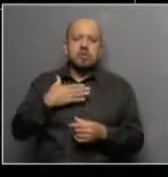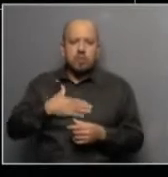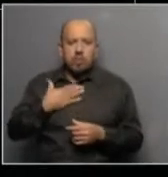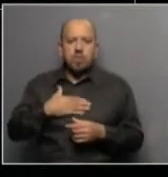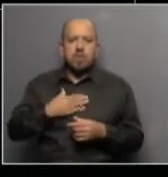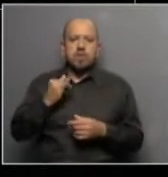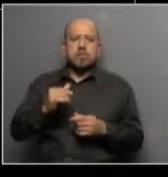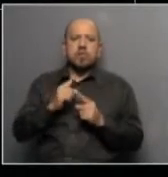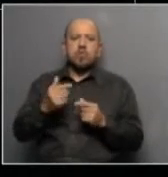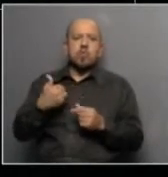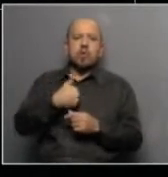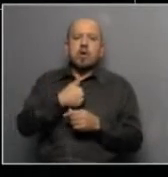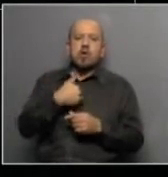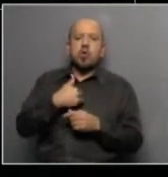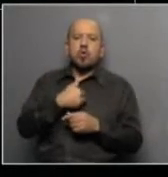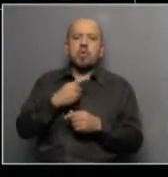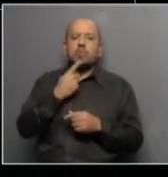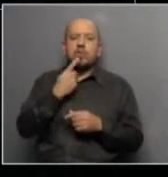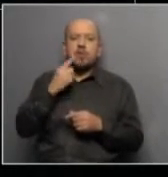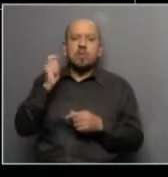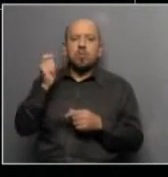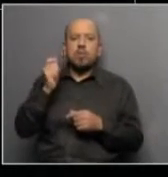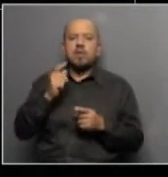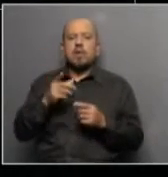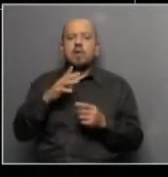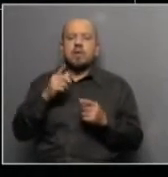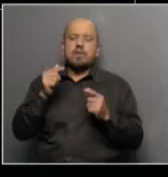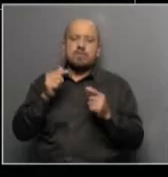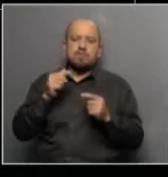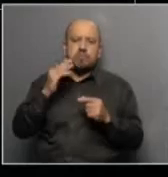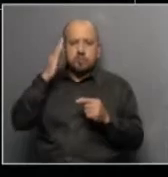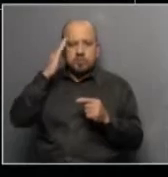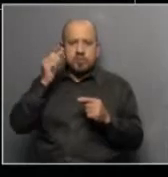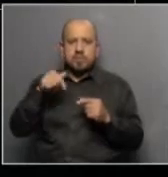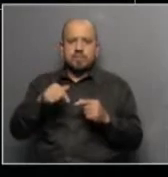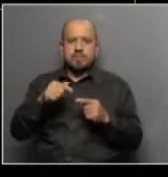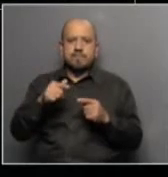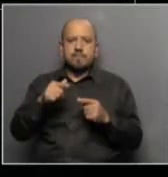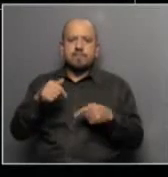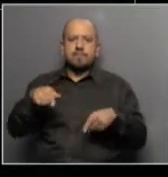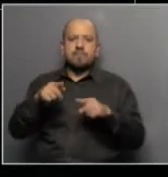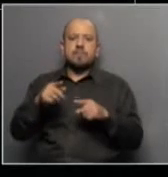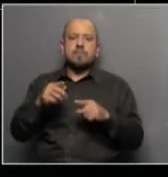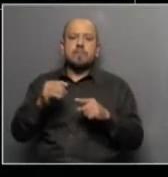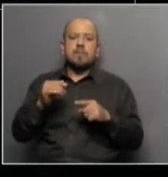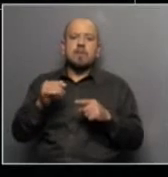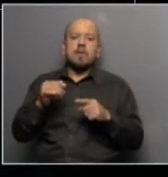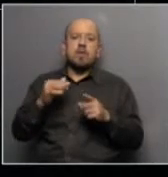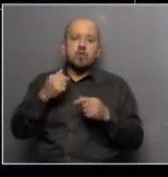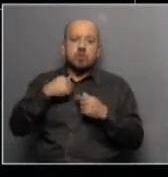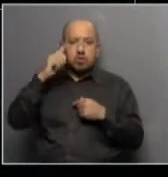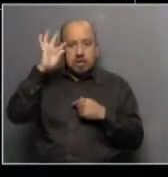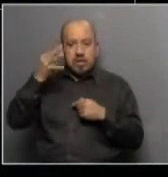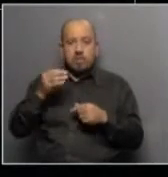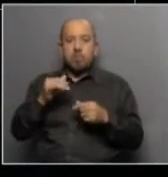acuerdo, qué rol debería jugar la política pública en ello, sé que dará un tipo de regulación o no. Creemos que